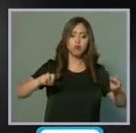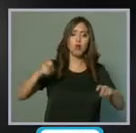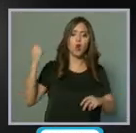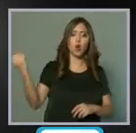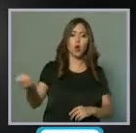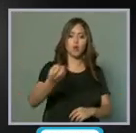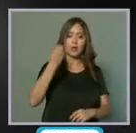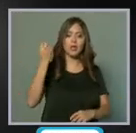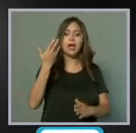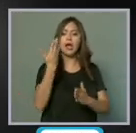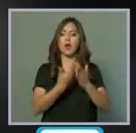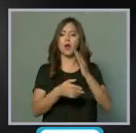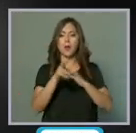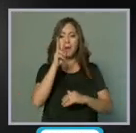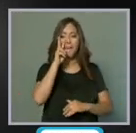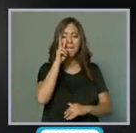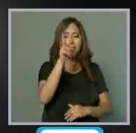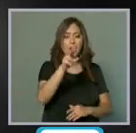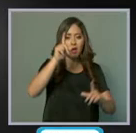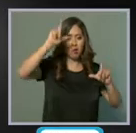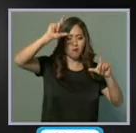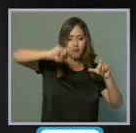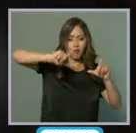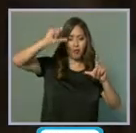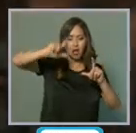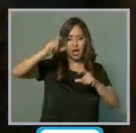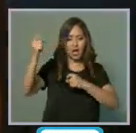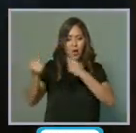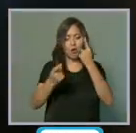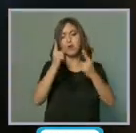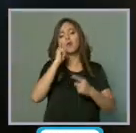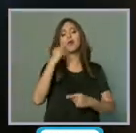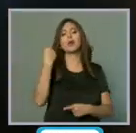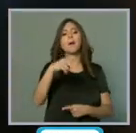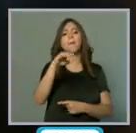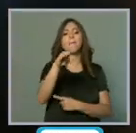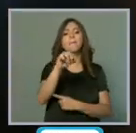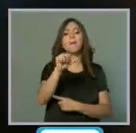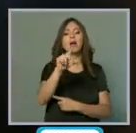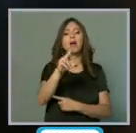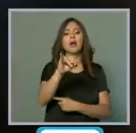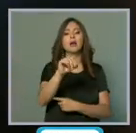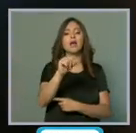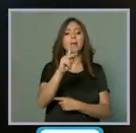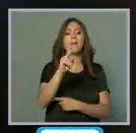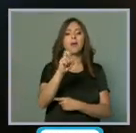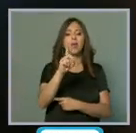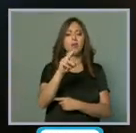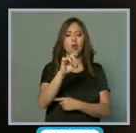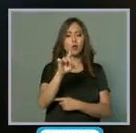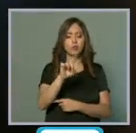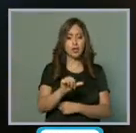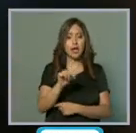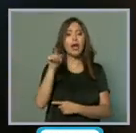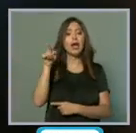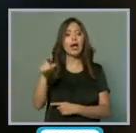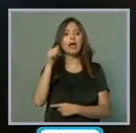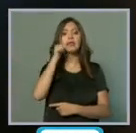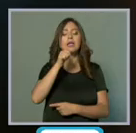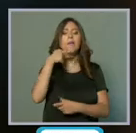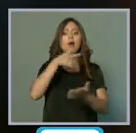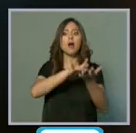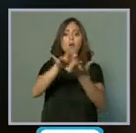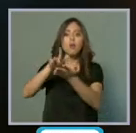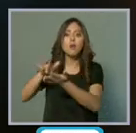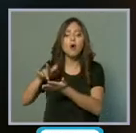estamos viendo el trabajo de algunas de ellas. Va a estar María Pedrosa, que ella es activista, ella es feminista y ella toma